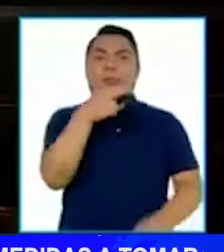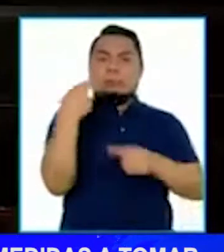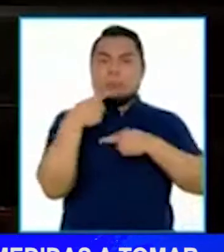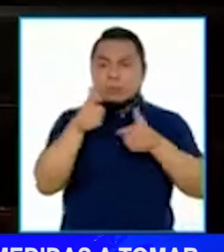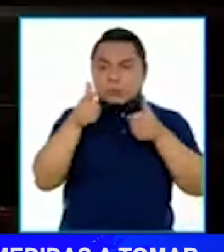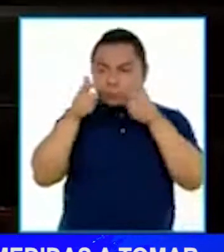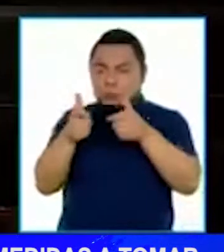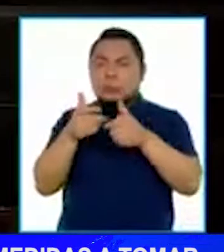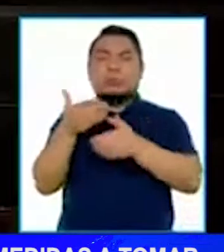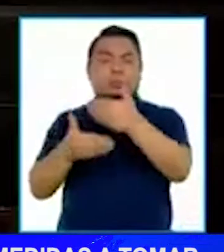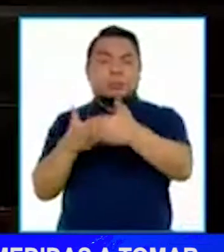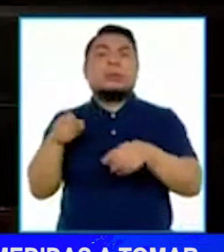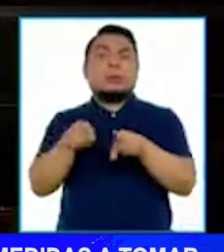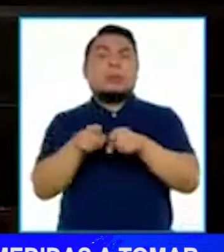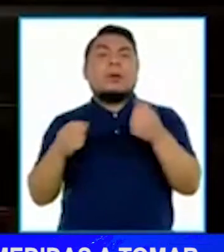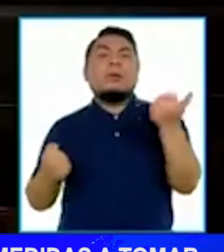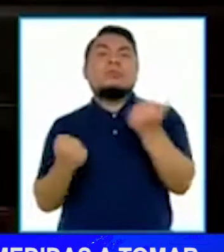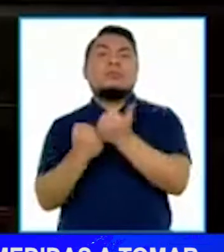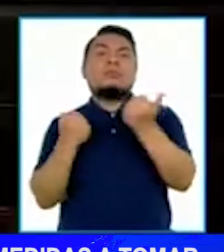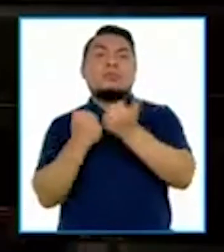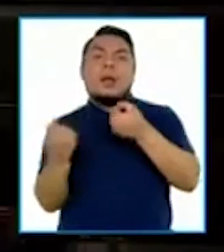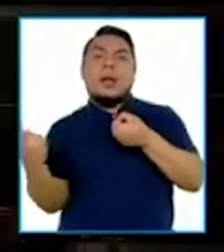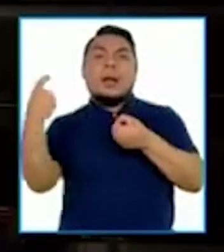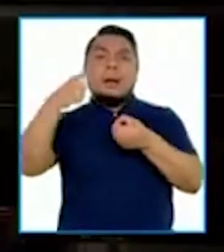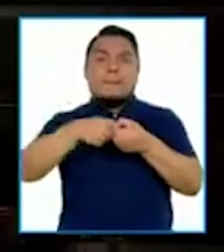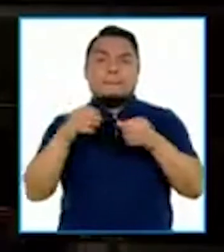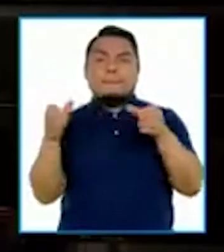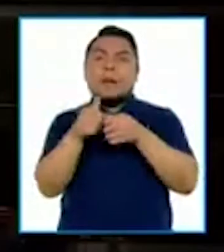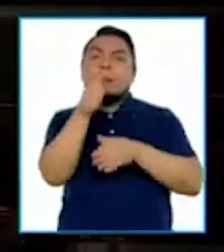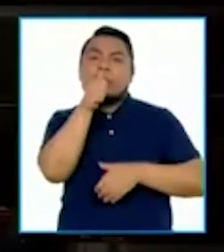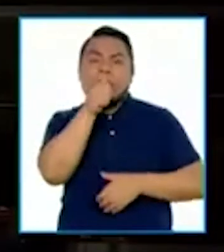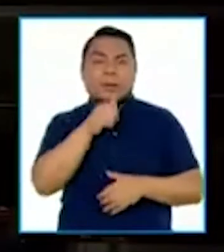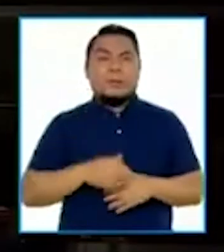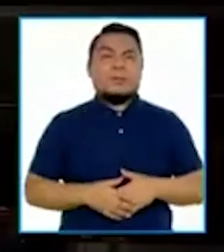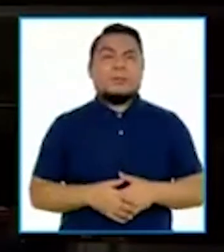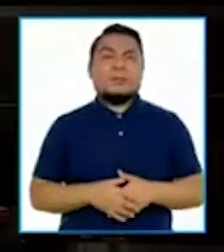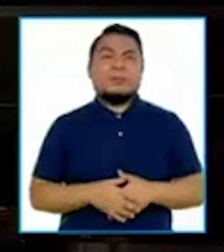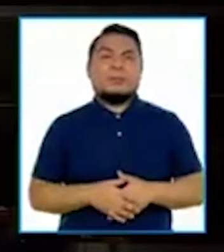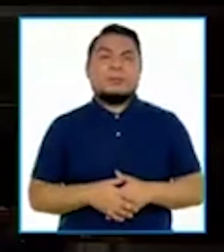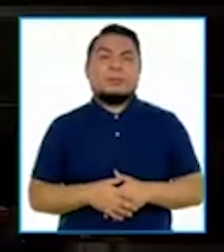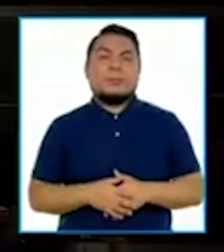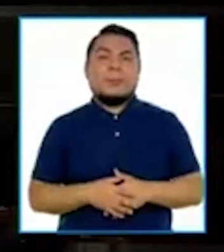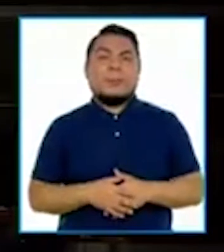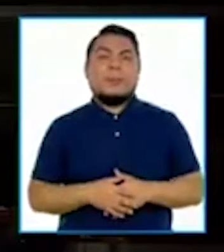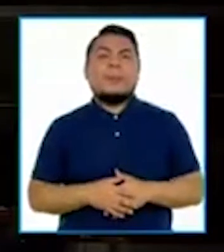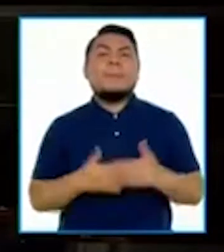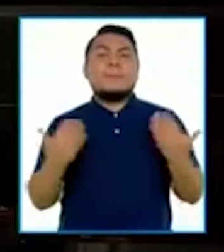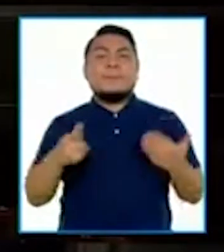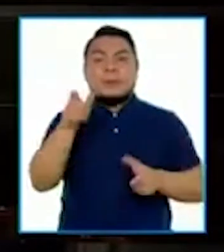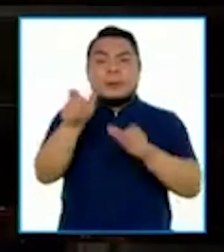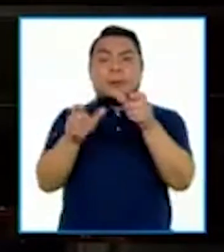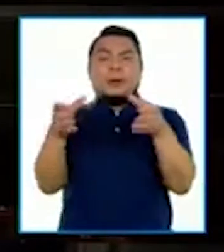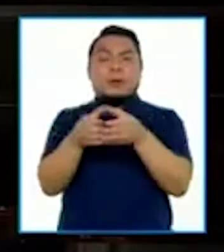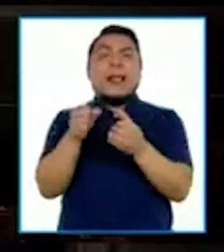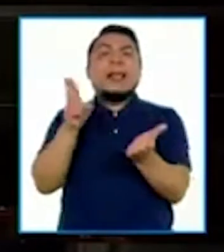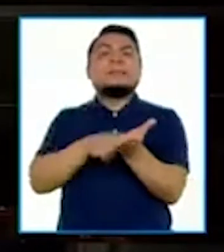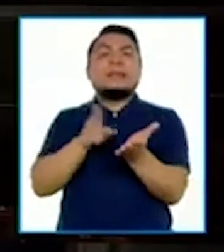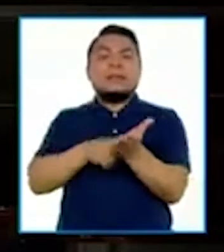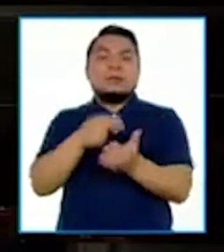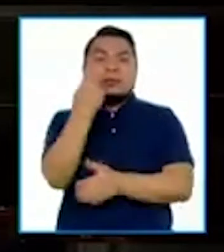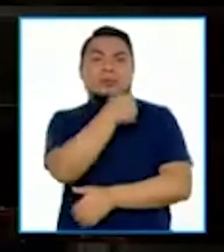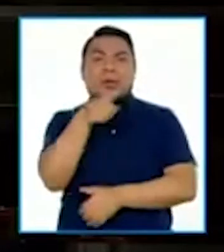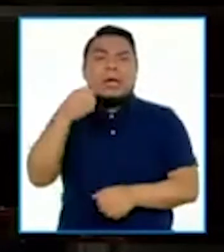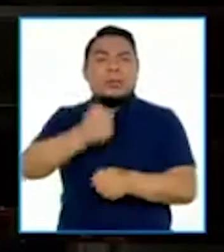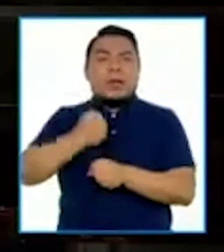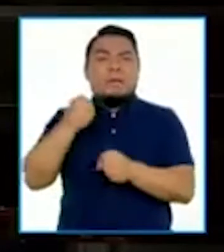Consejo de Ministros con la colaboración de participantes del sector privado. El personal de salud